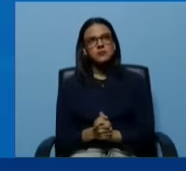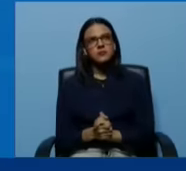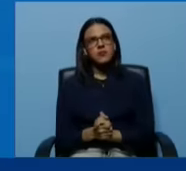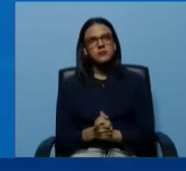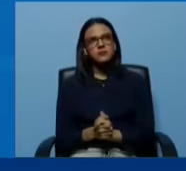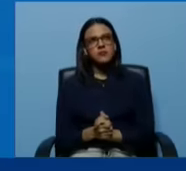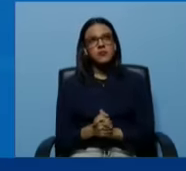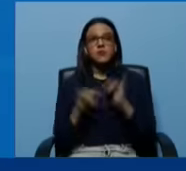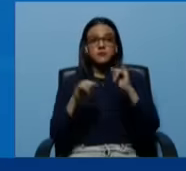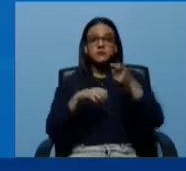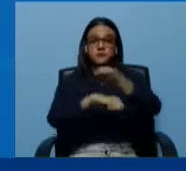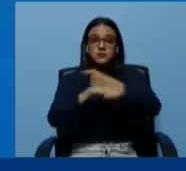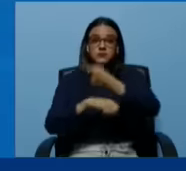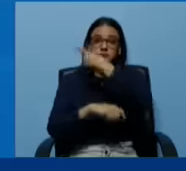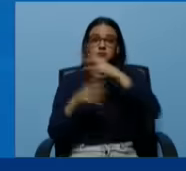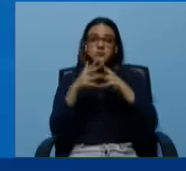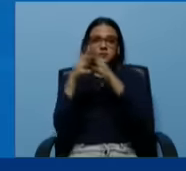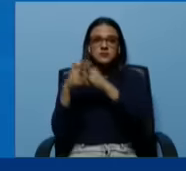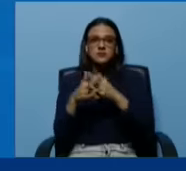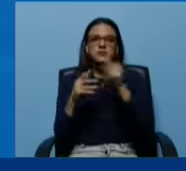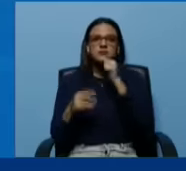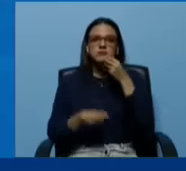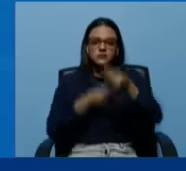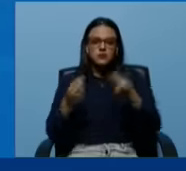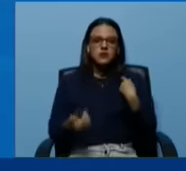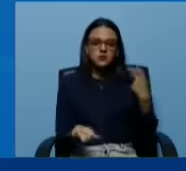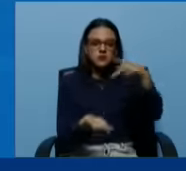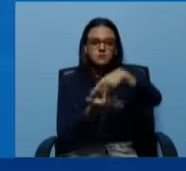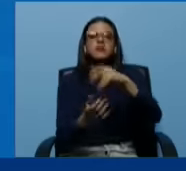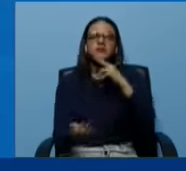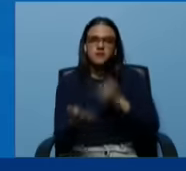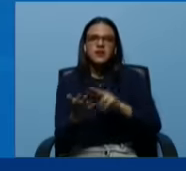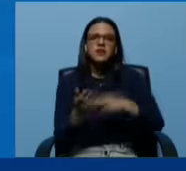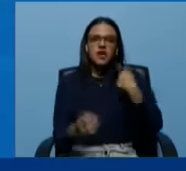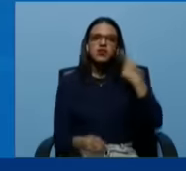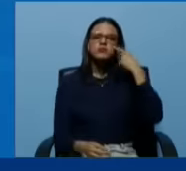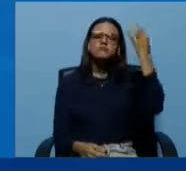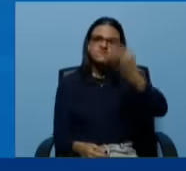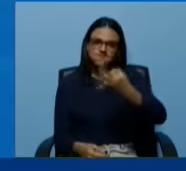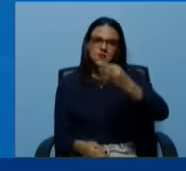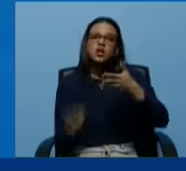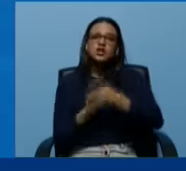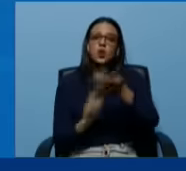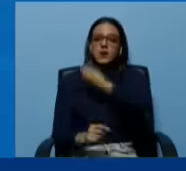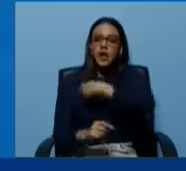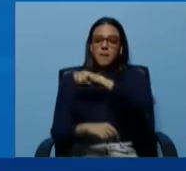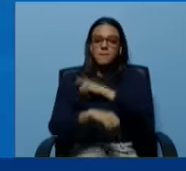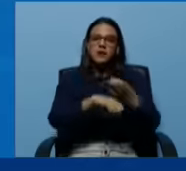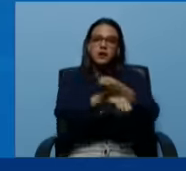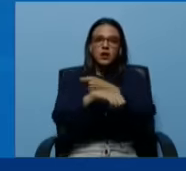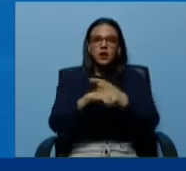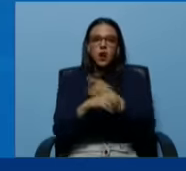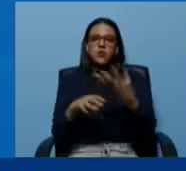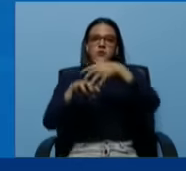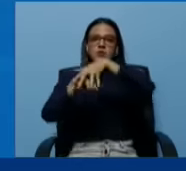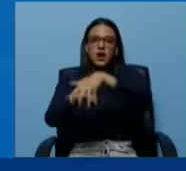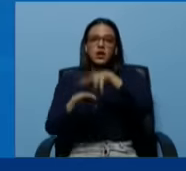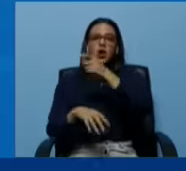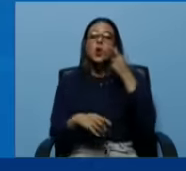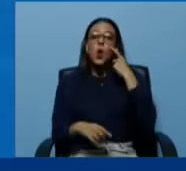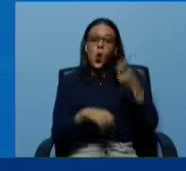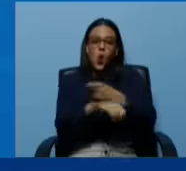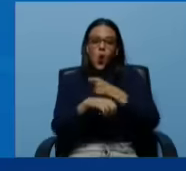Y fue el gobierno de Estados Unidos quien salió a reconocer, junto al gobierno de España, el gobierno golpista